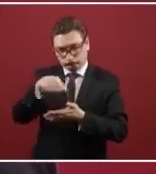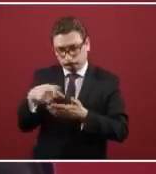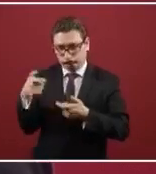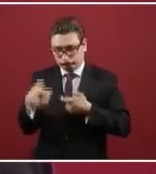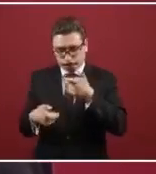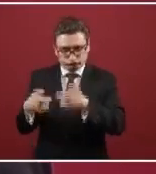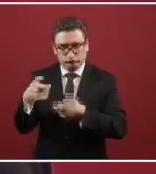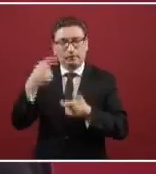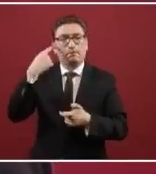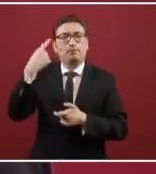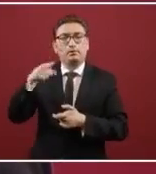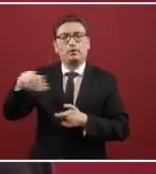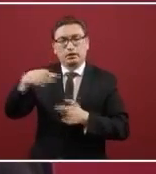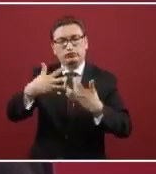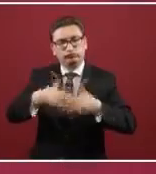produzcan.